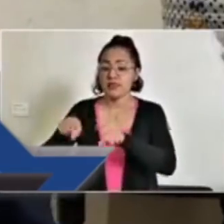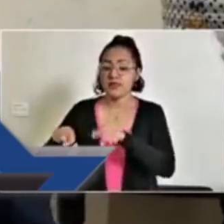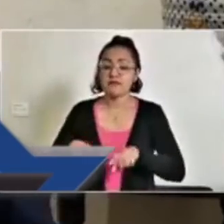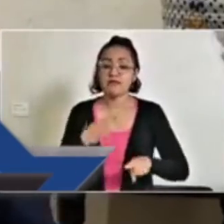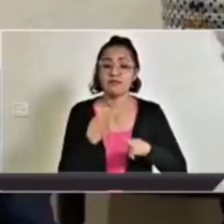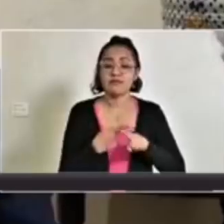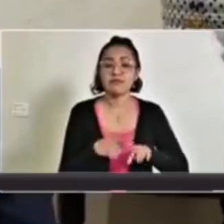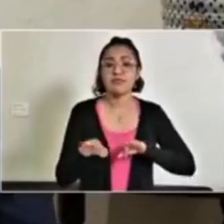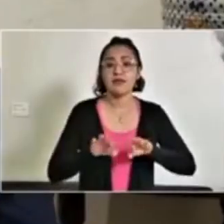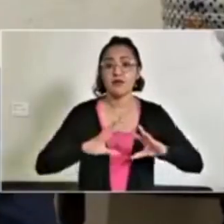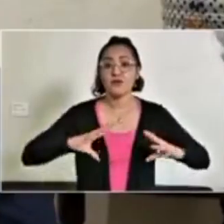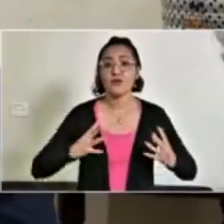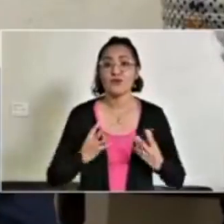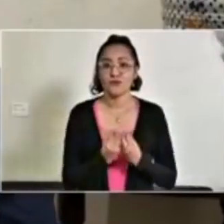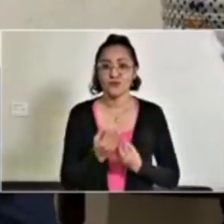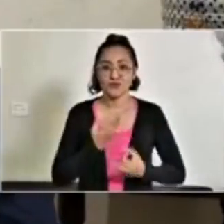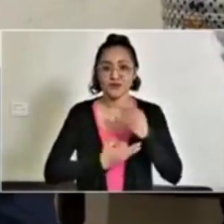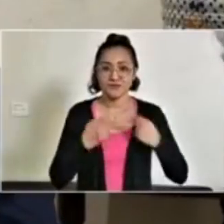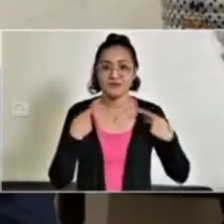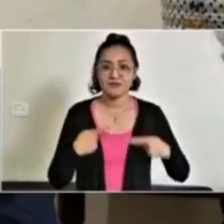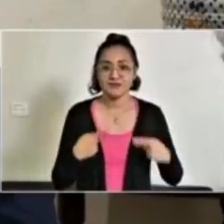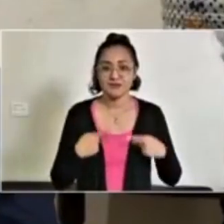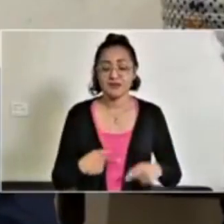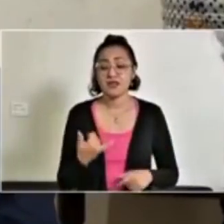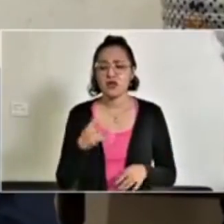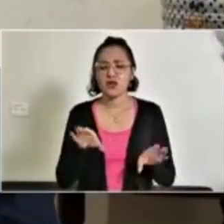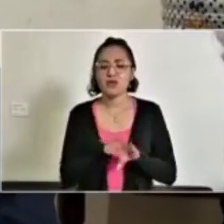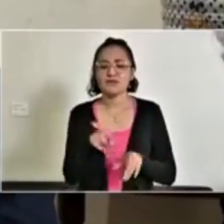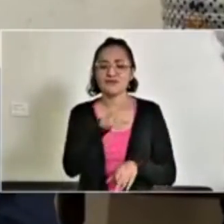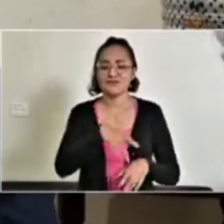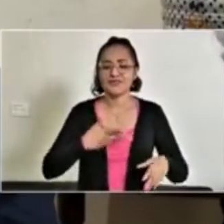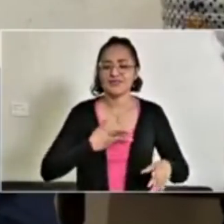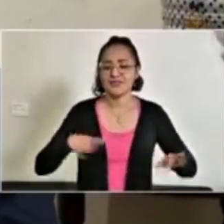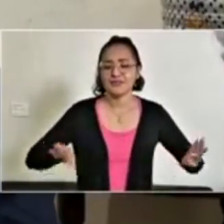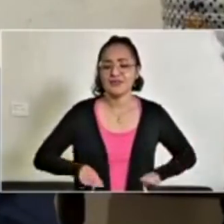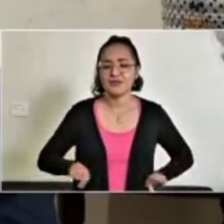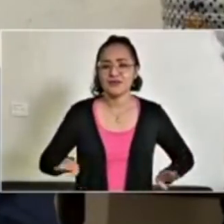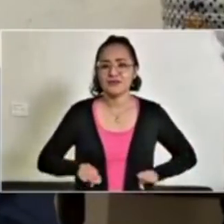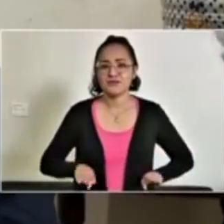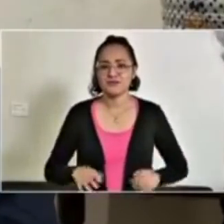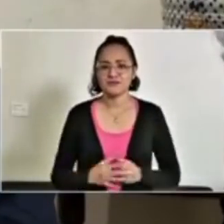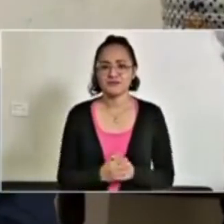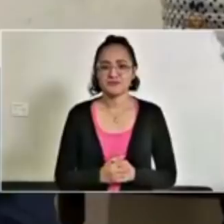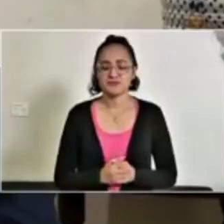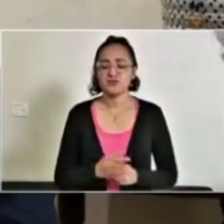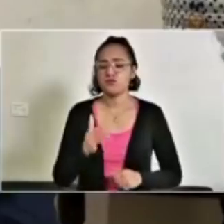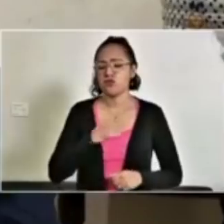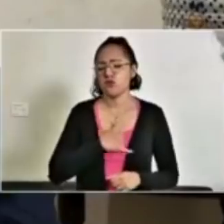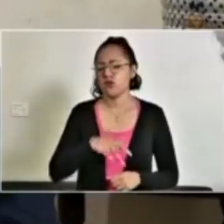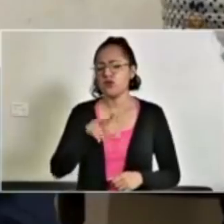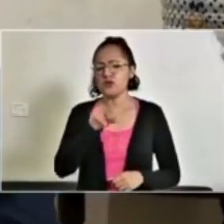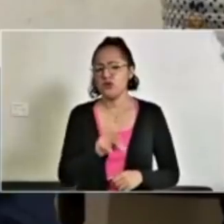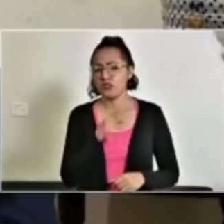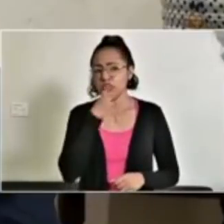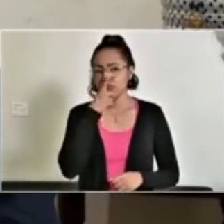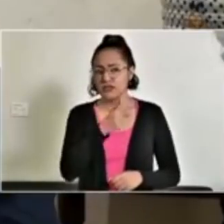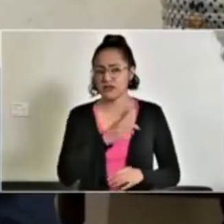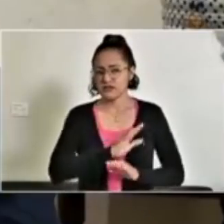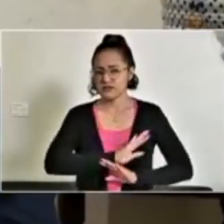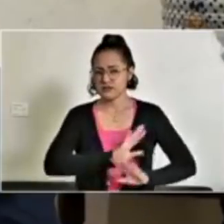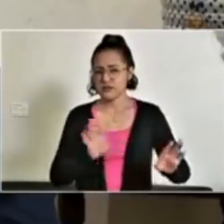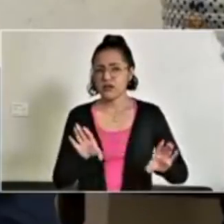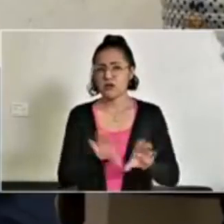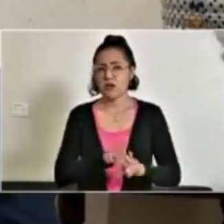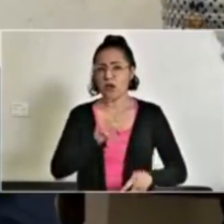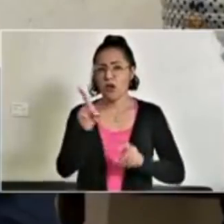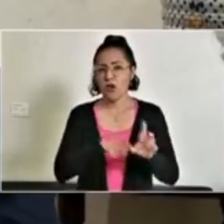y que sólo será que regresen los alumnos a clases cuando se tenga una vacuna o cuando se tenga